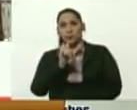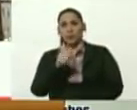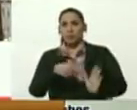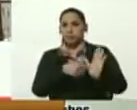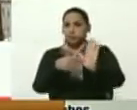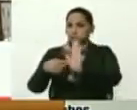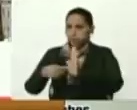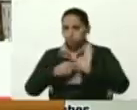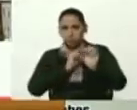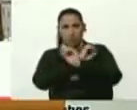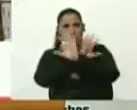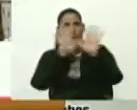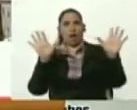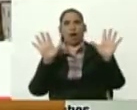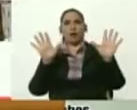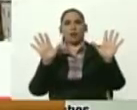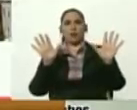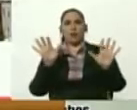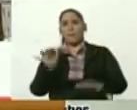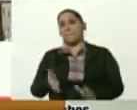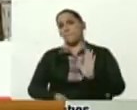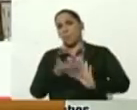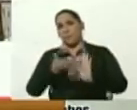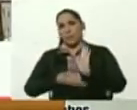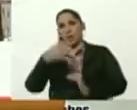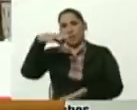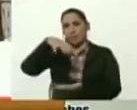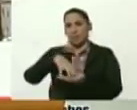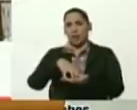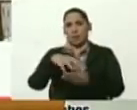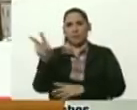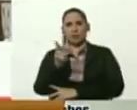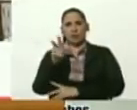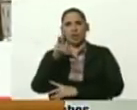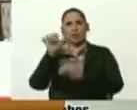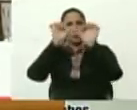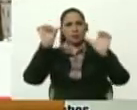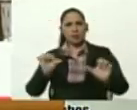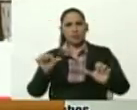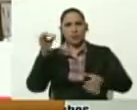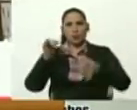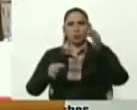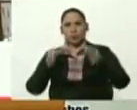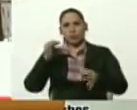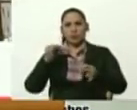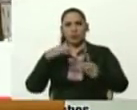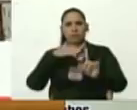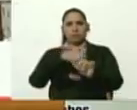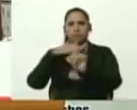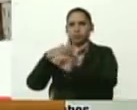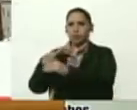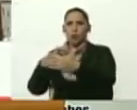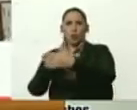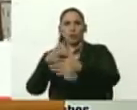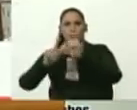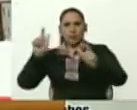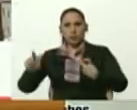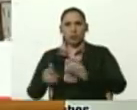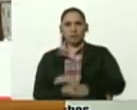claro la contundencia del Estado venezolano todo y el sistema de justicia para actuar contra estos delincuentes. Muchas gracias.